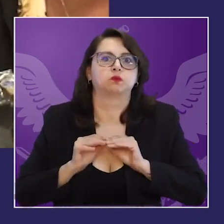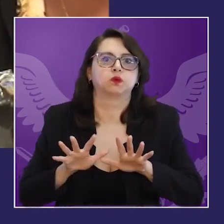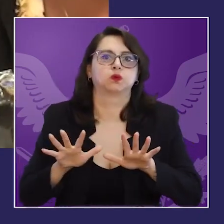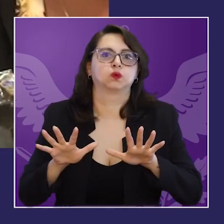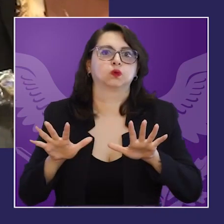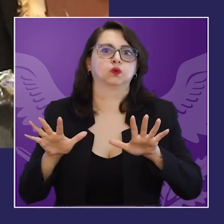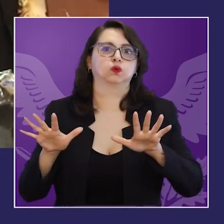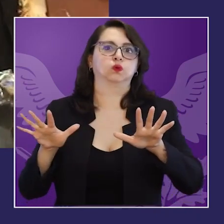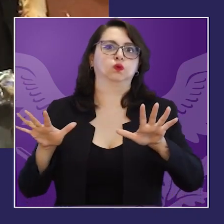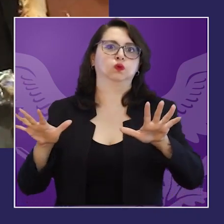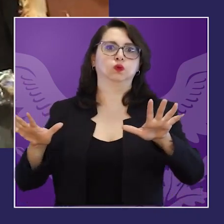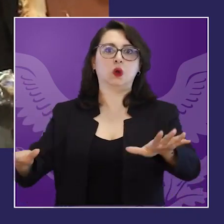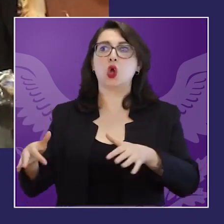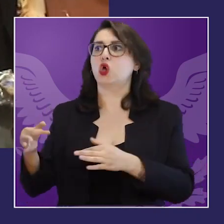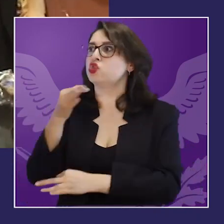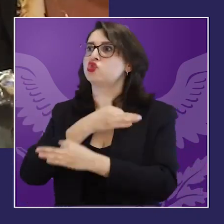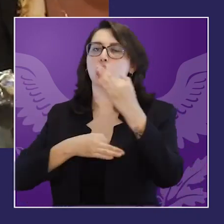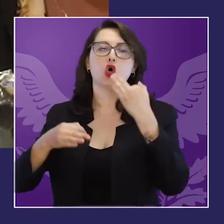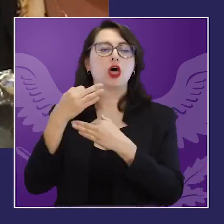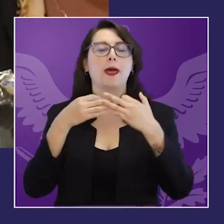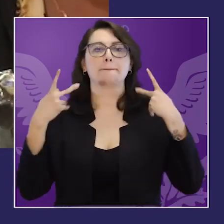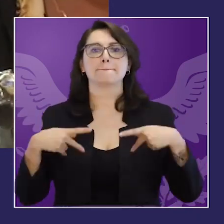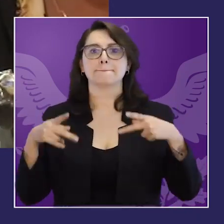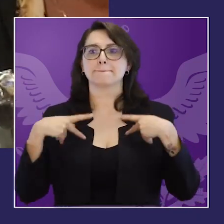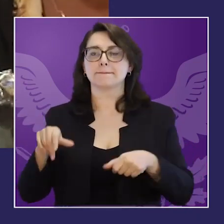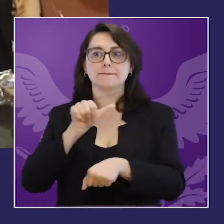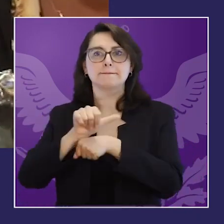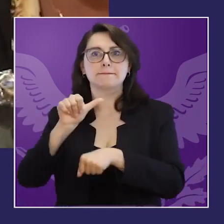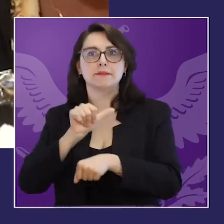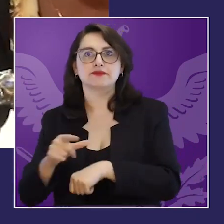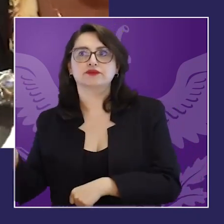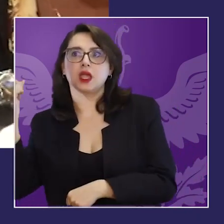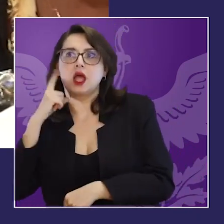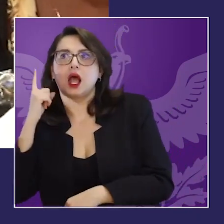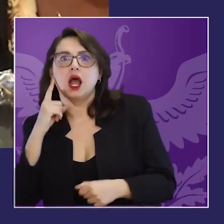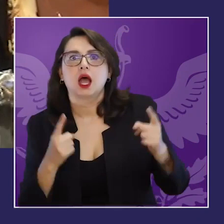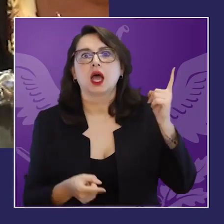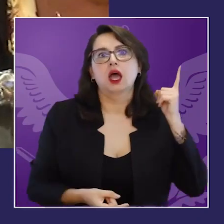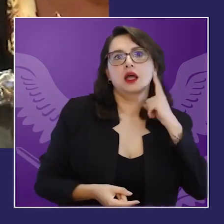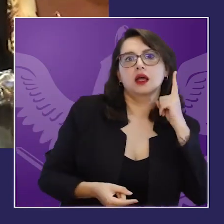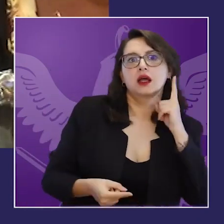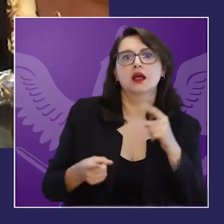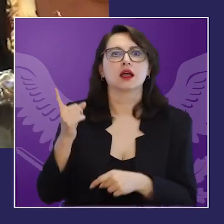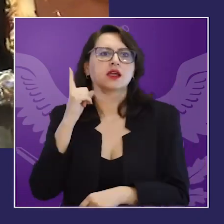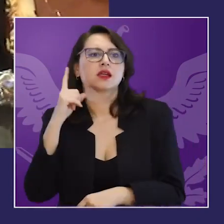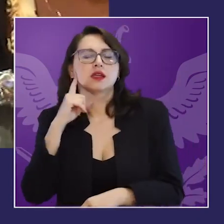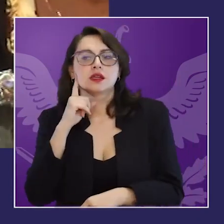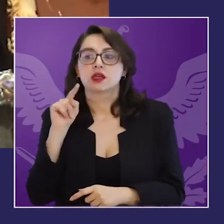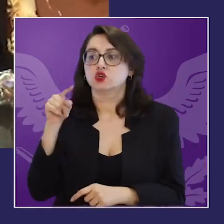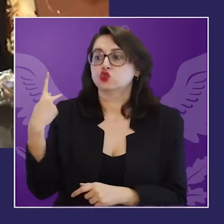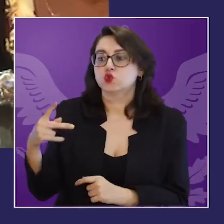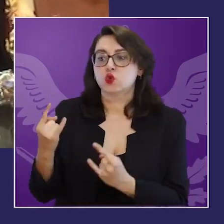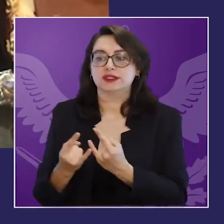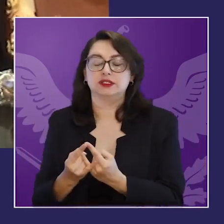le había ocurrido a Lucía trascendió la realidad argentina y llevó a una